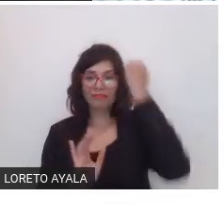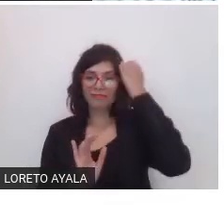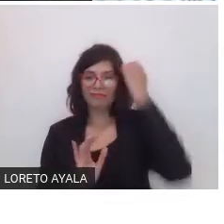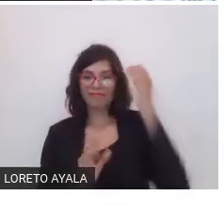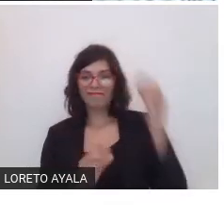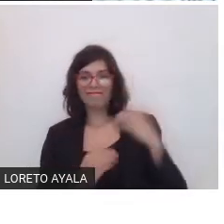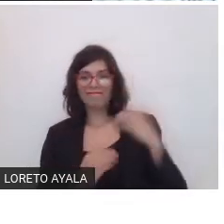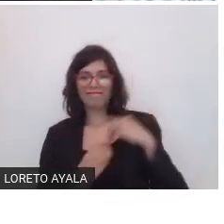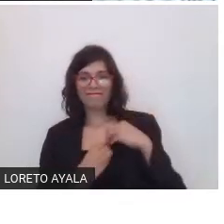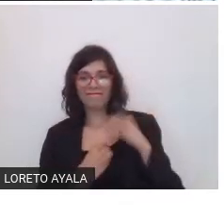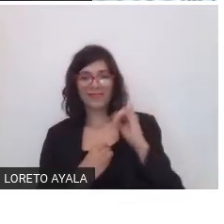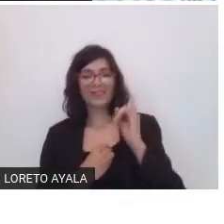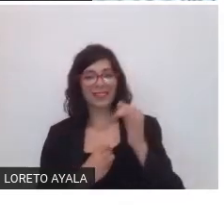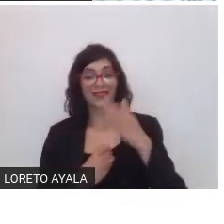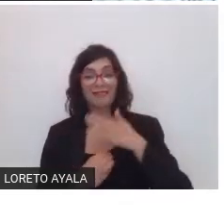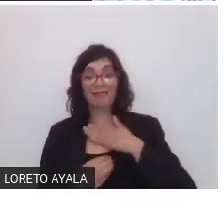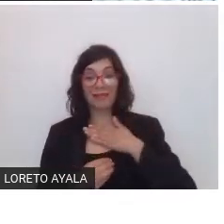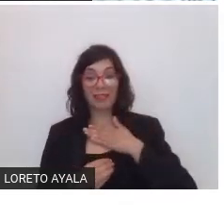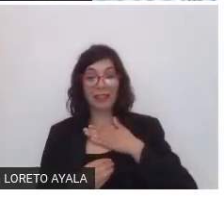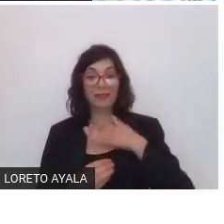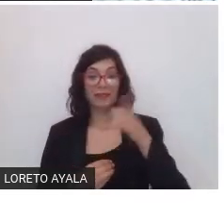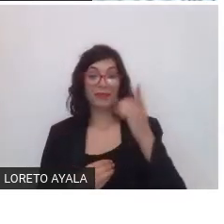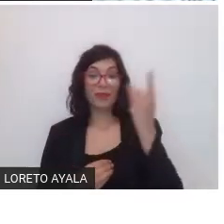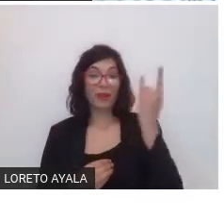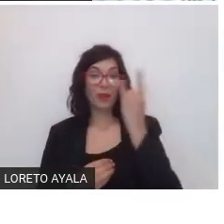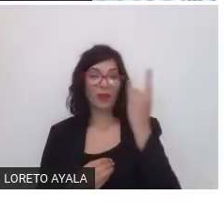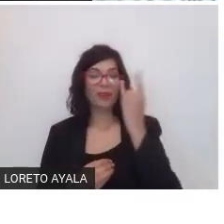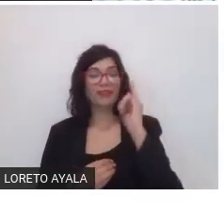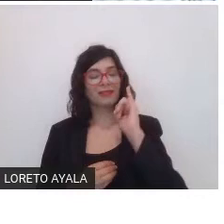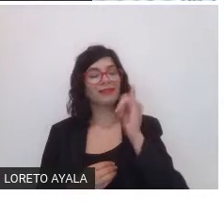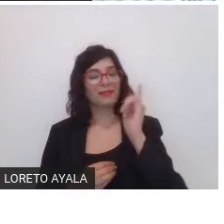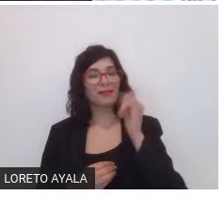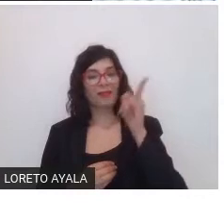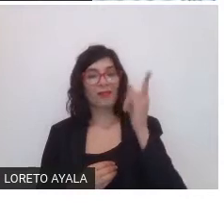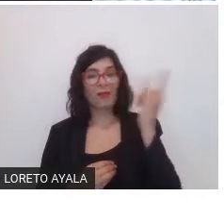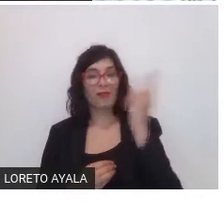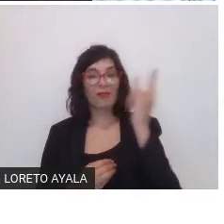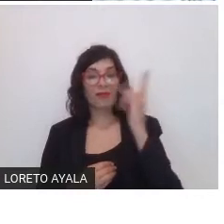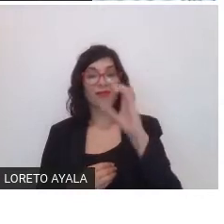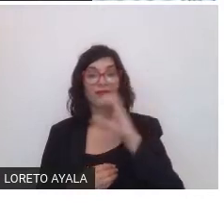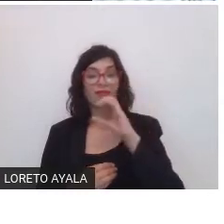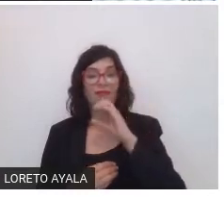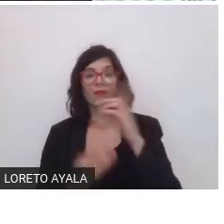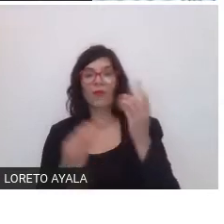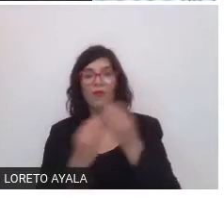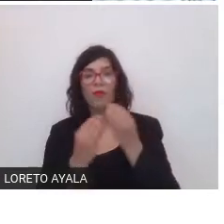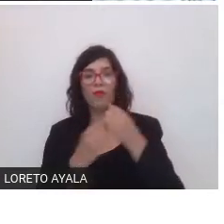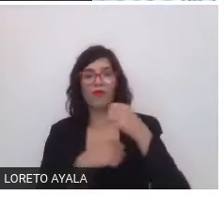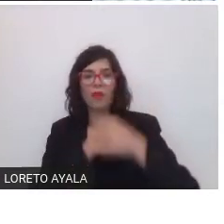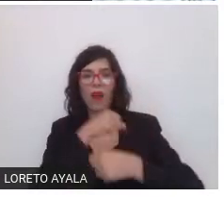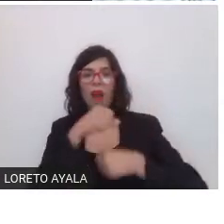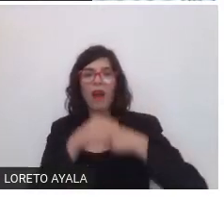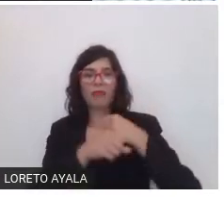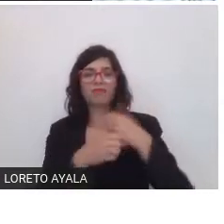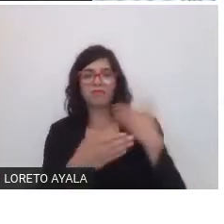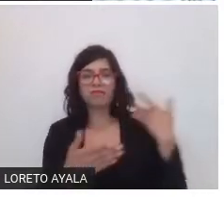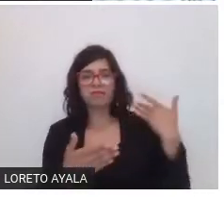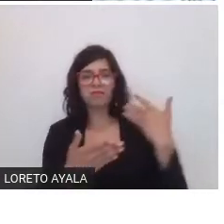definitivamente, profesionalmente, la Universidad de Concepción y los años que viví en ella me marcaron para toda la